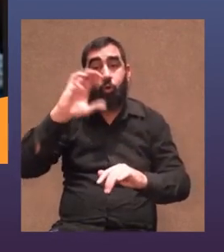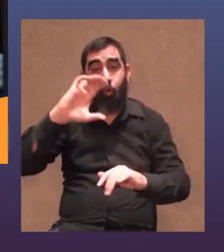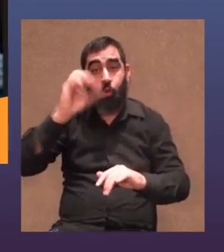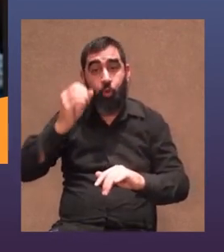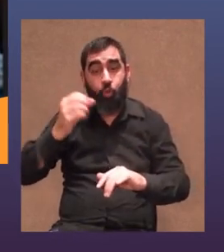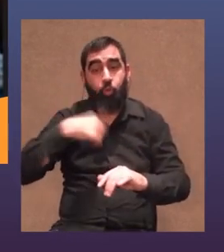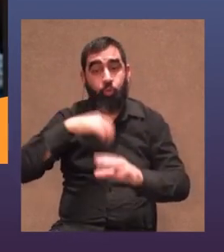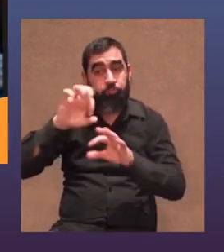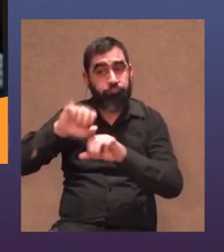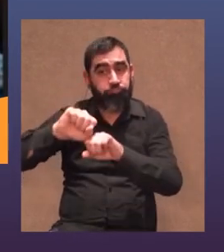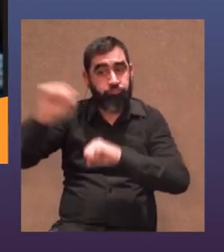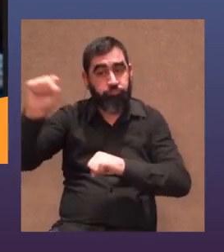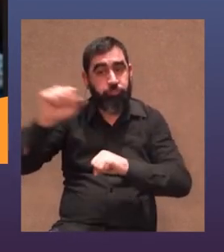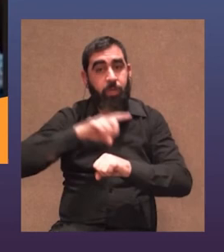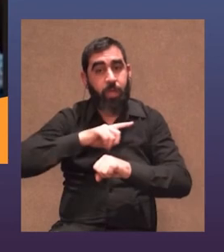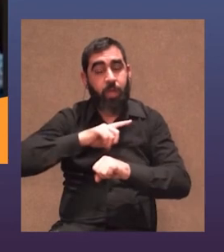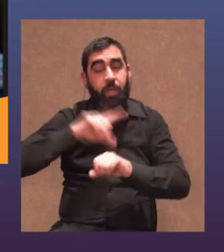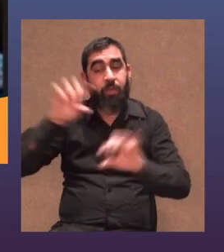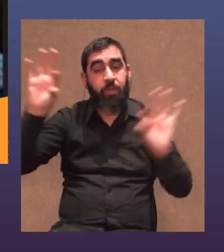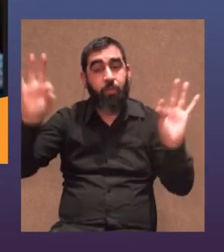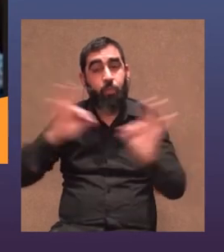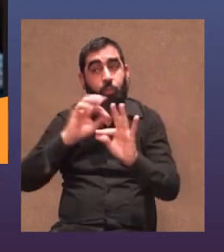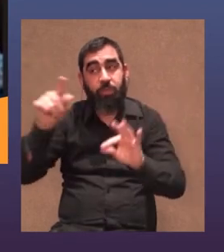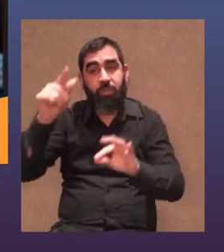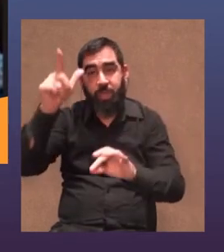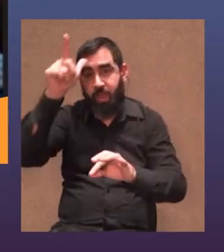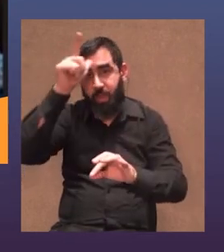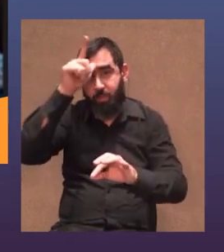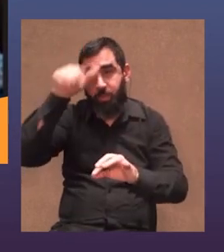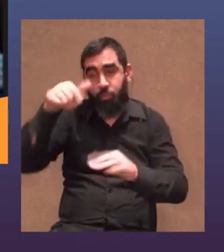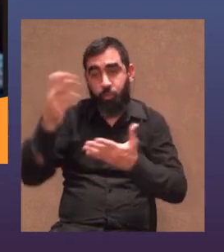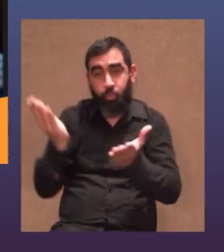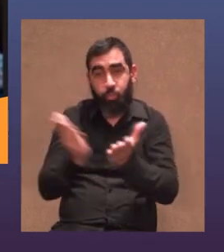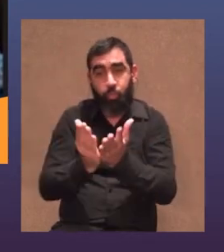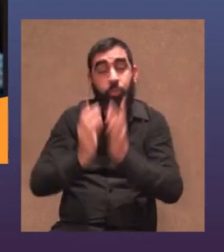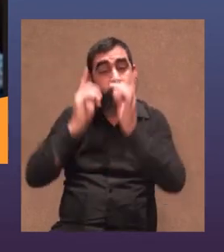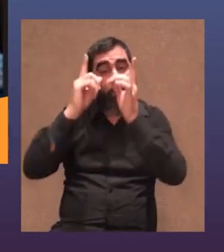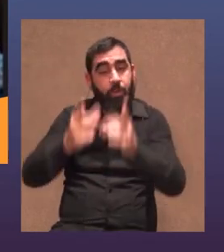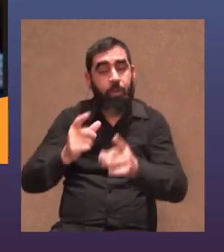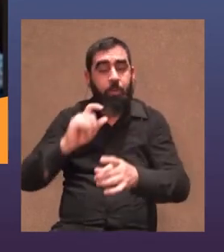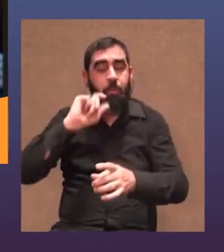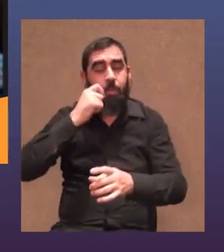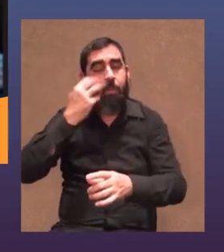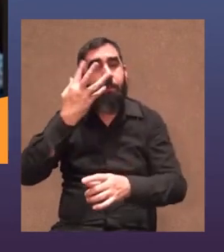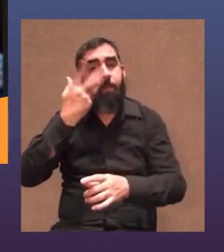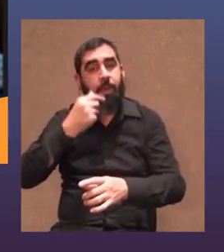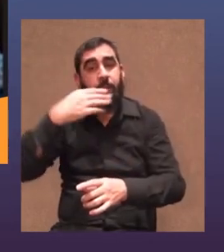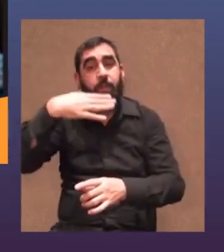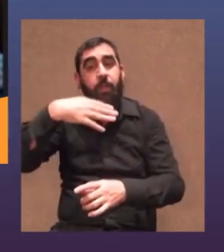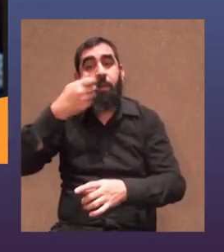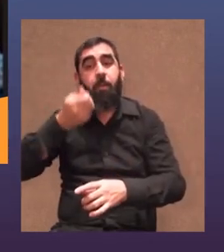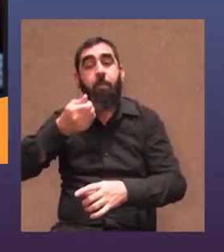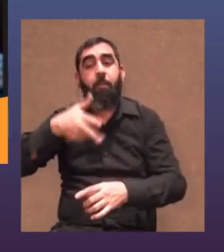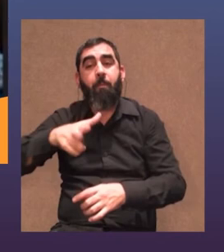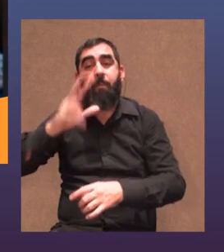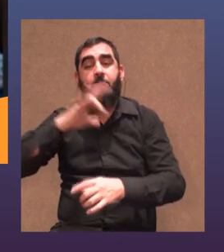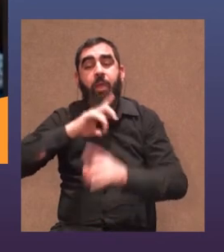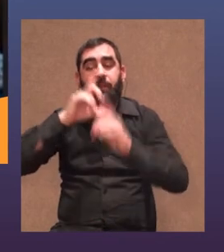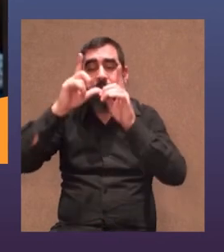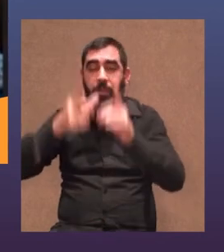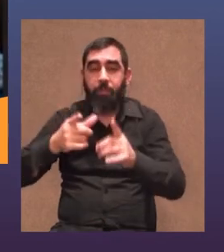especialización en flauta traversa barroca en Alemania, o sea, por lo tanto me gusta muchísimo Bach, me gusta el barroco